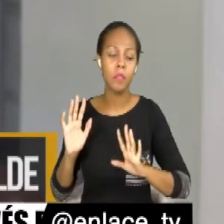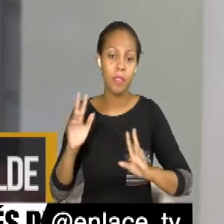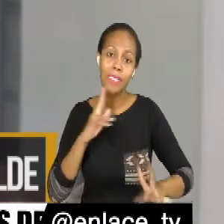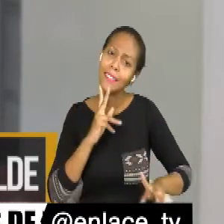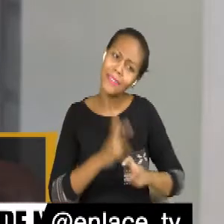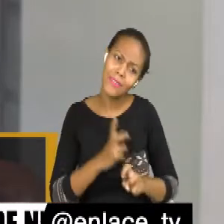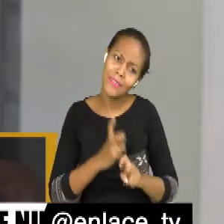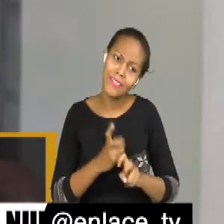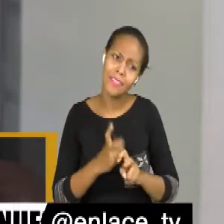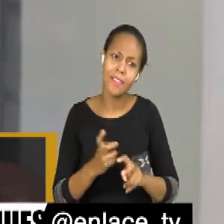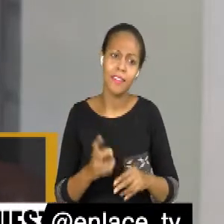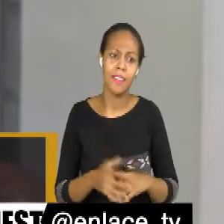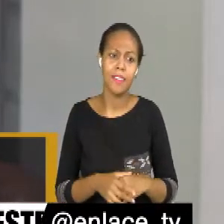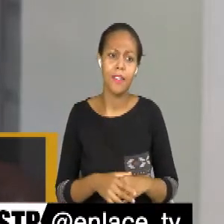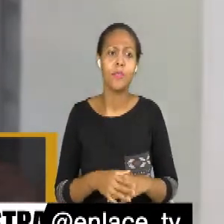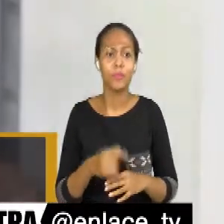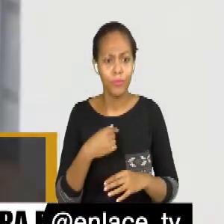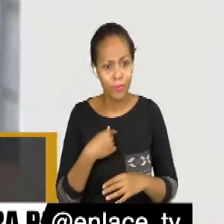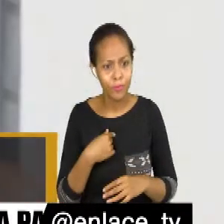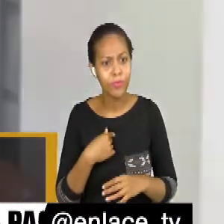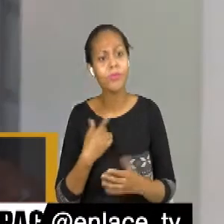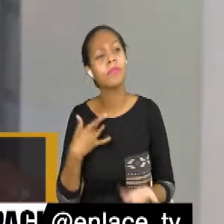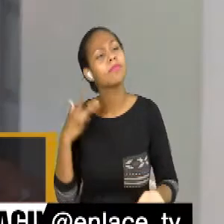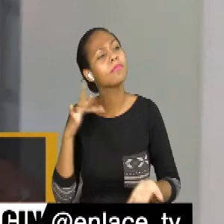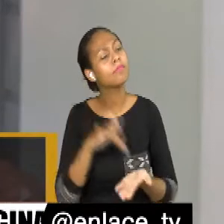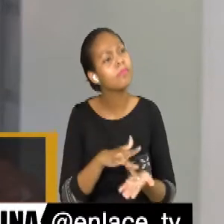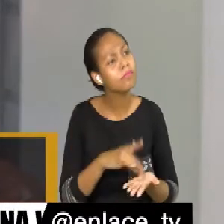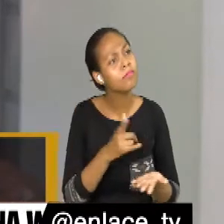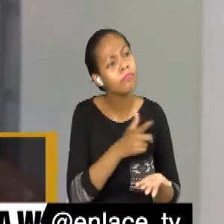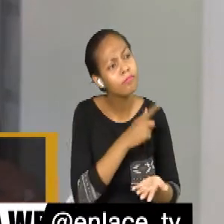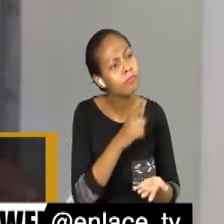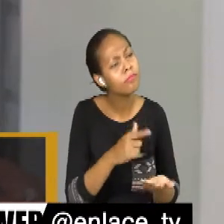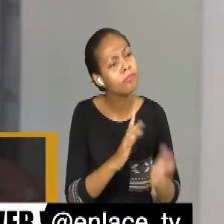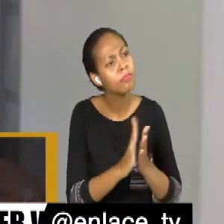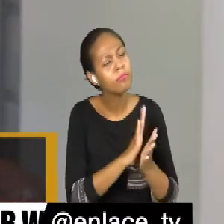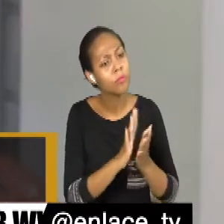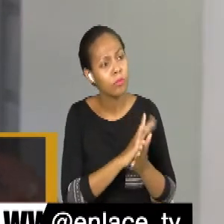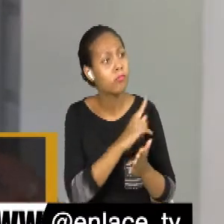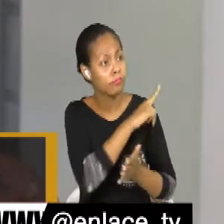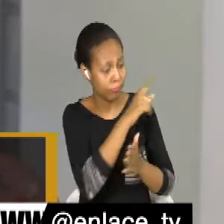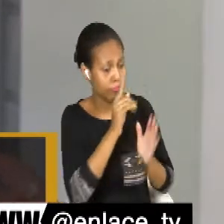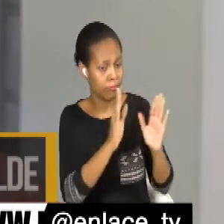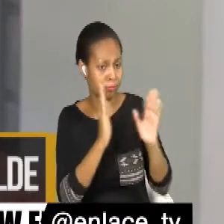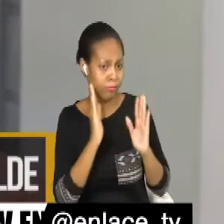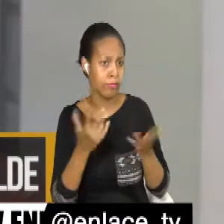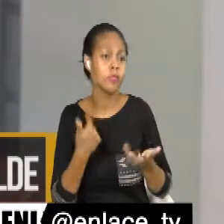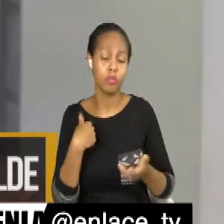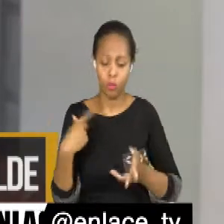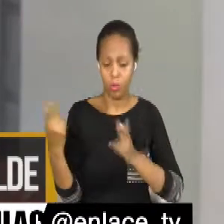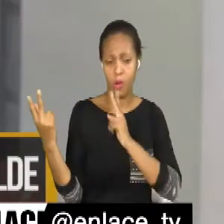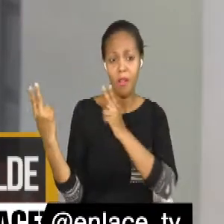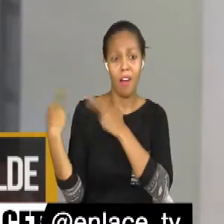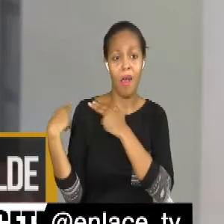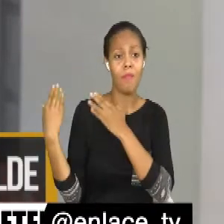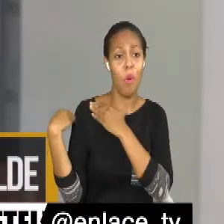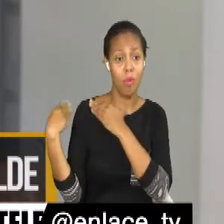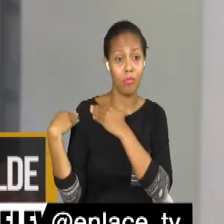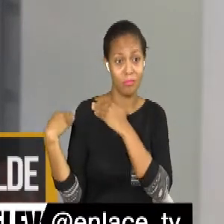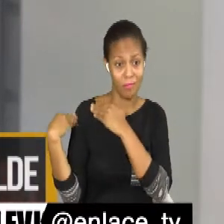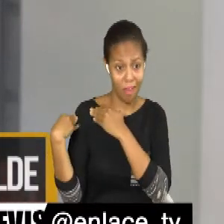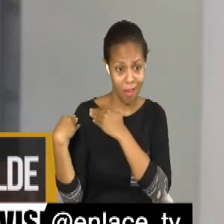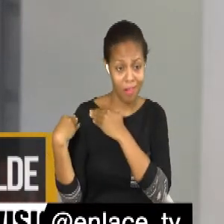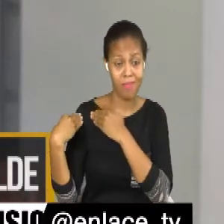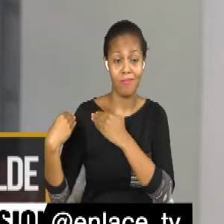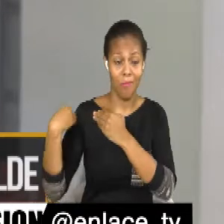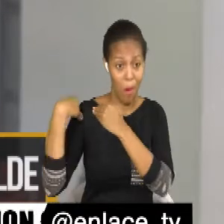molestia de ir a escuchar las comunidades. Yo tengo una responsabilidad con mi ciudad, tengo una responsabilidad con mi gente